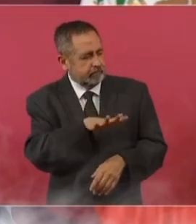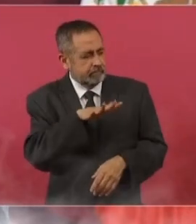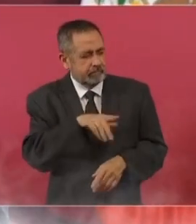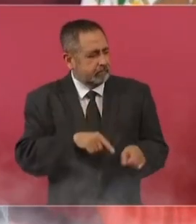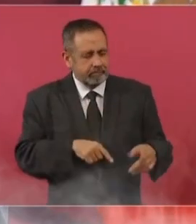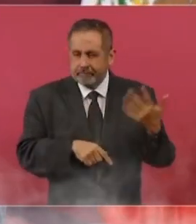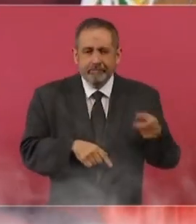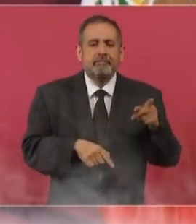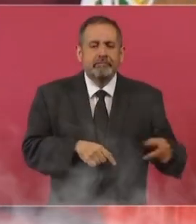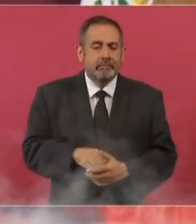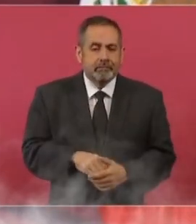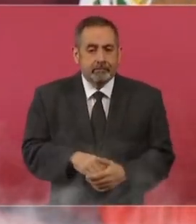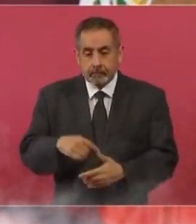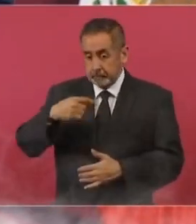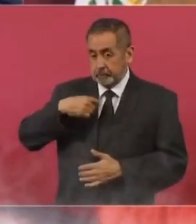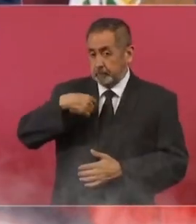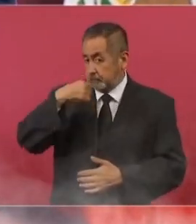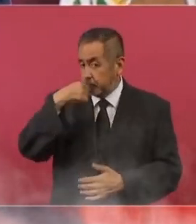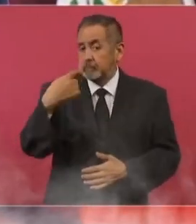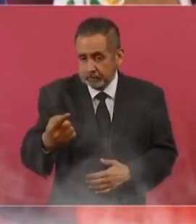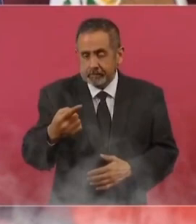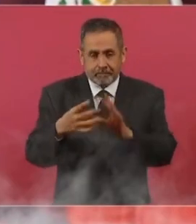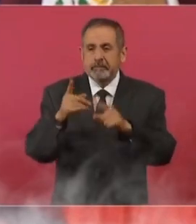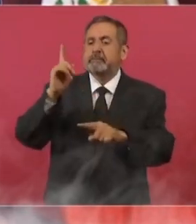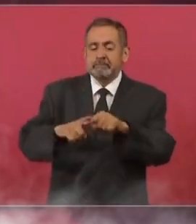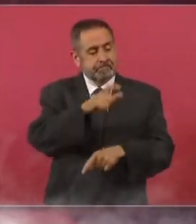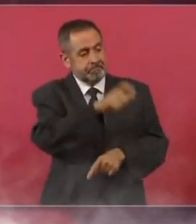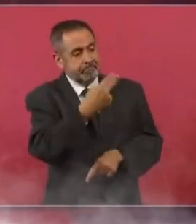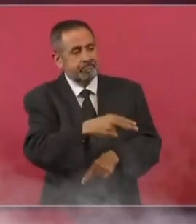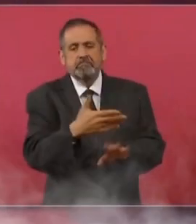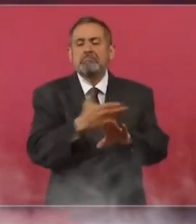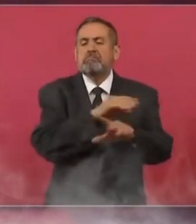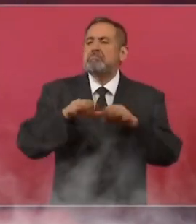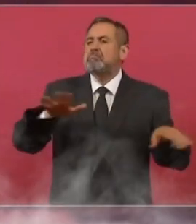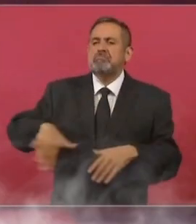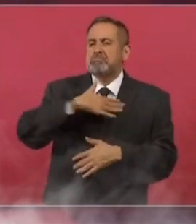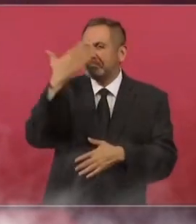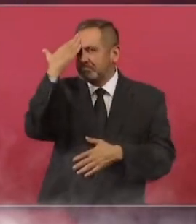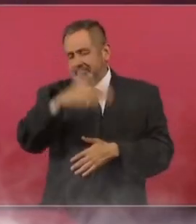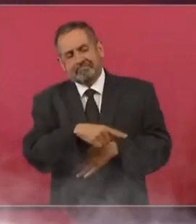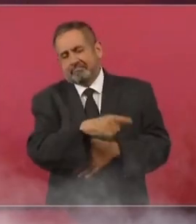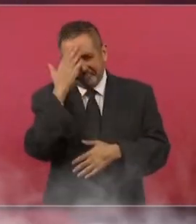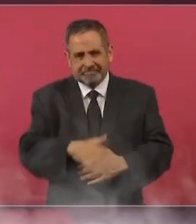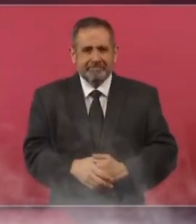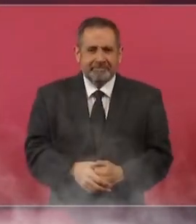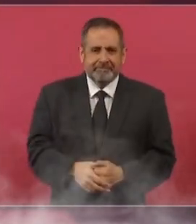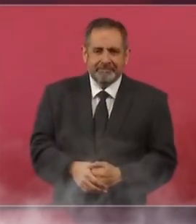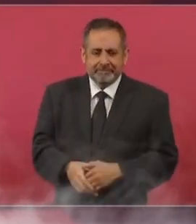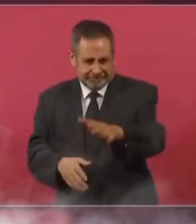evidentes, que puede ser que cuando yo les diga, ya va a ser de dominio público.